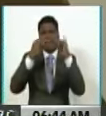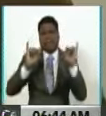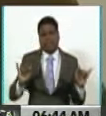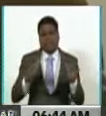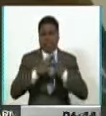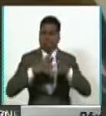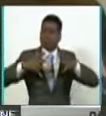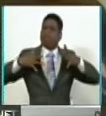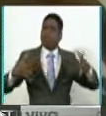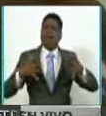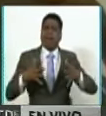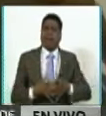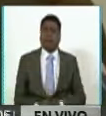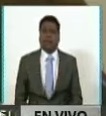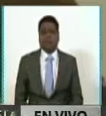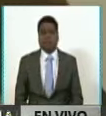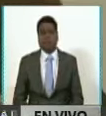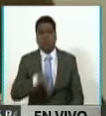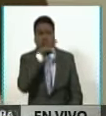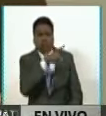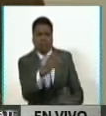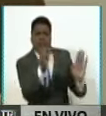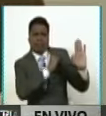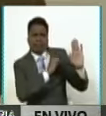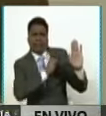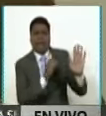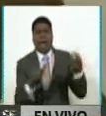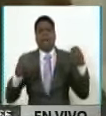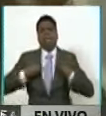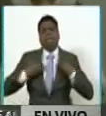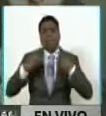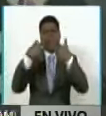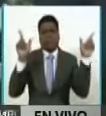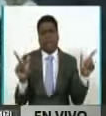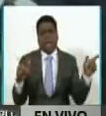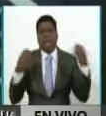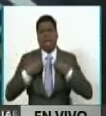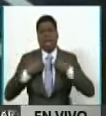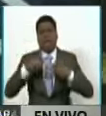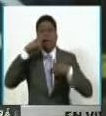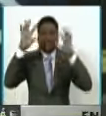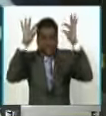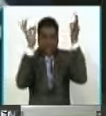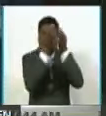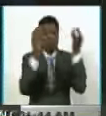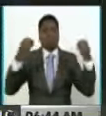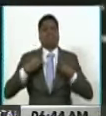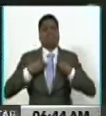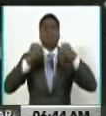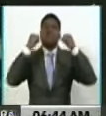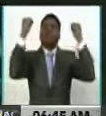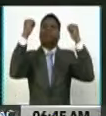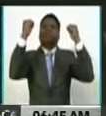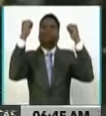soberano. Oligarcas, temblad, viva la libertad, que viva Zamora.